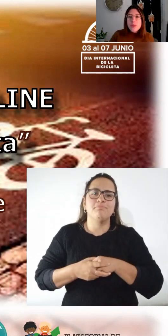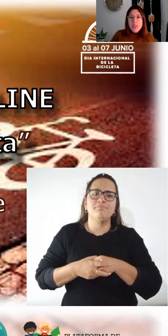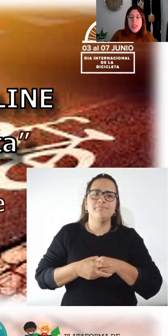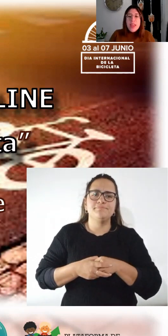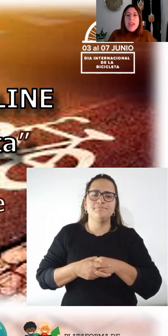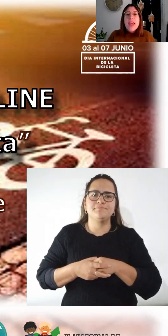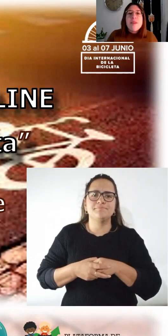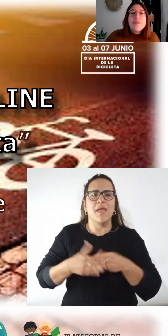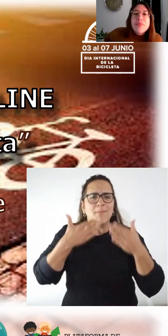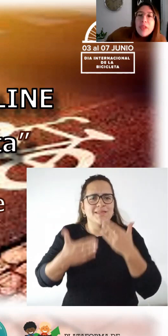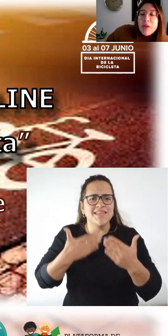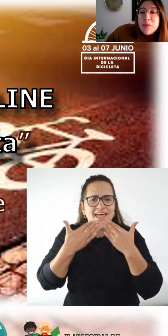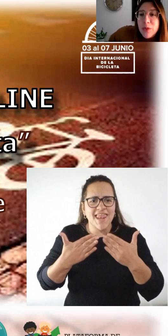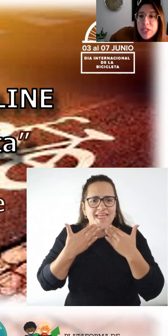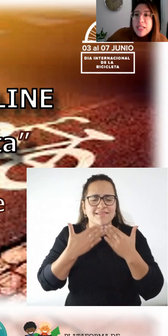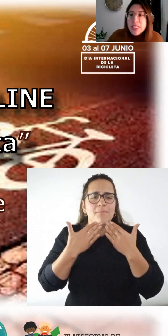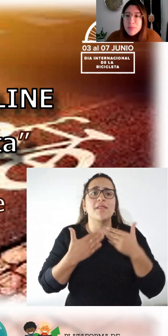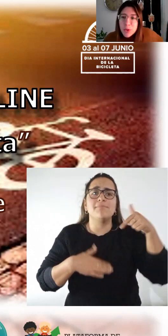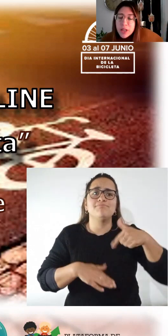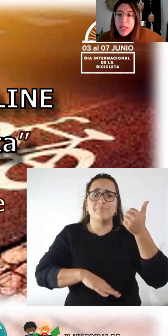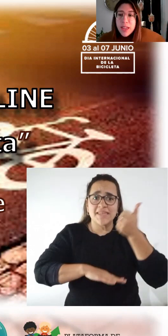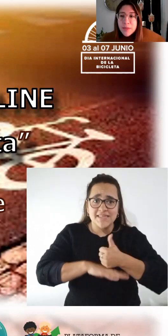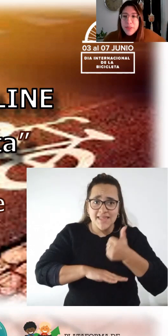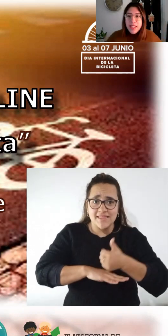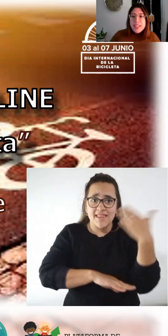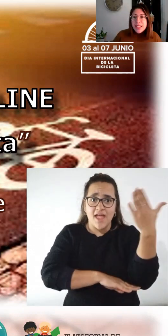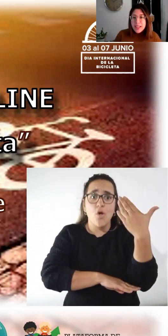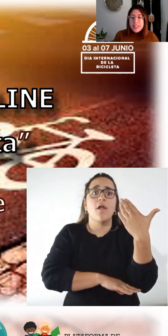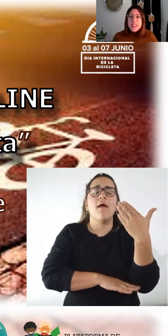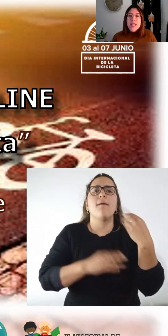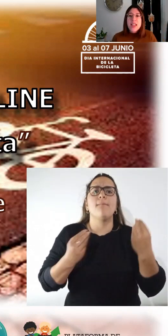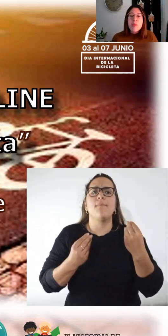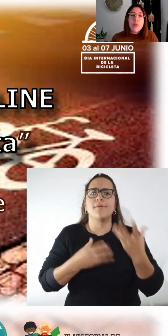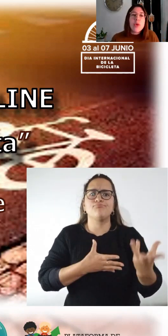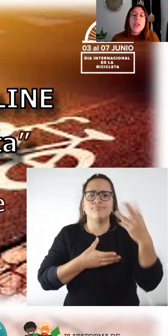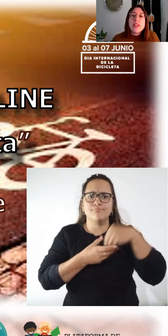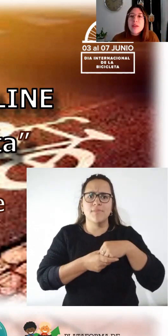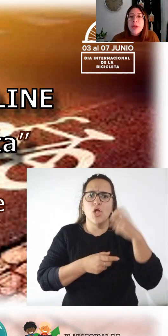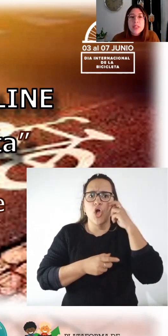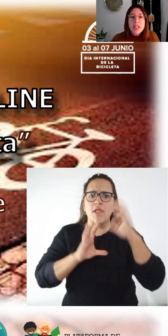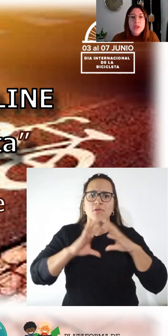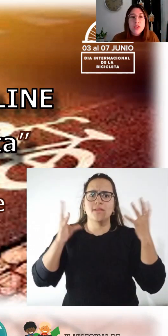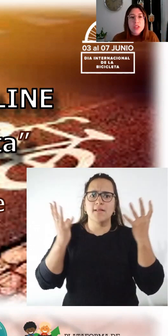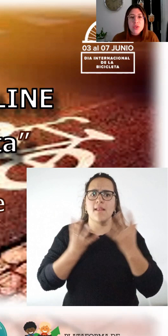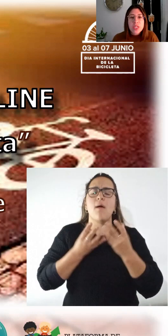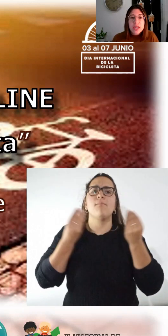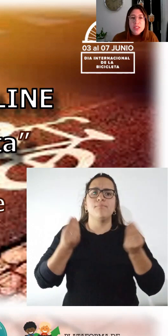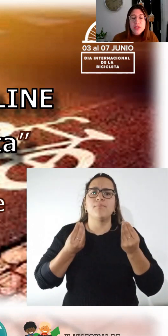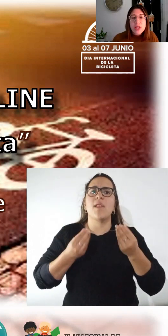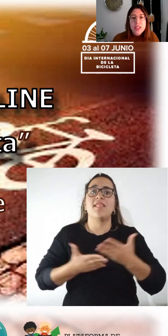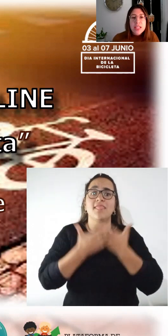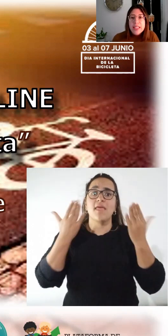Hola a todos. Muchas gracias por estar en esta charla y por ser parte del